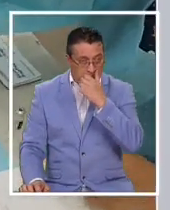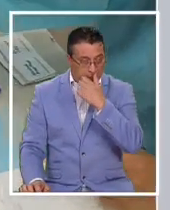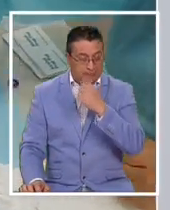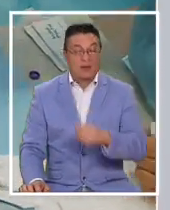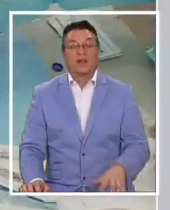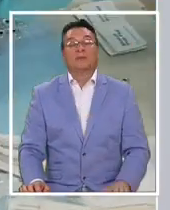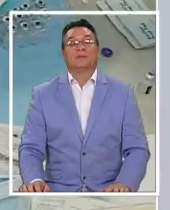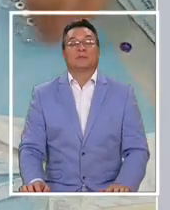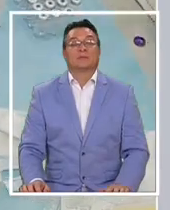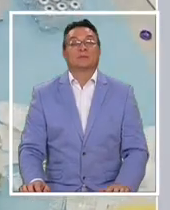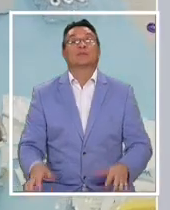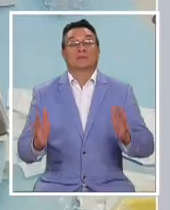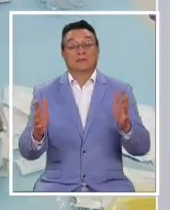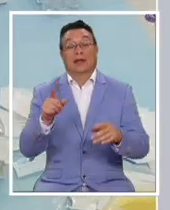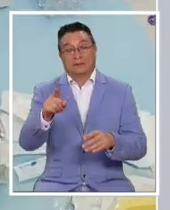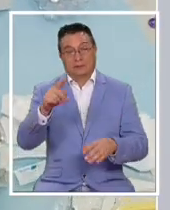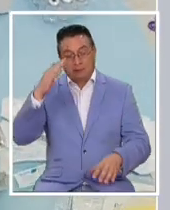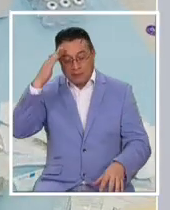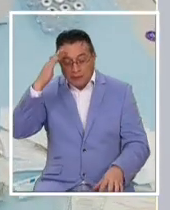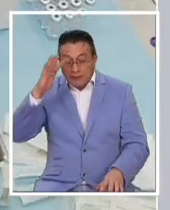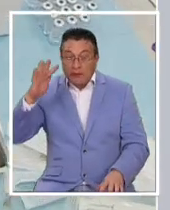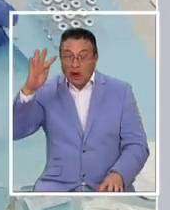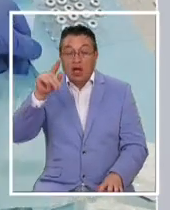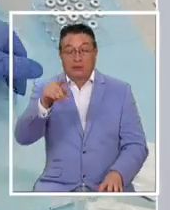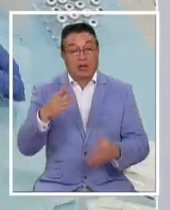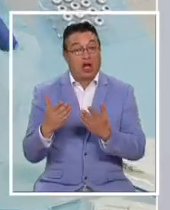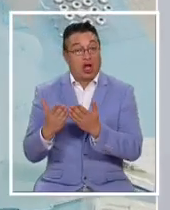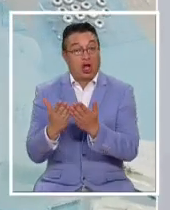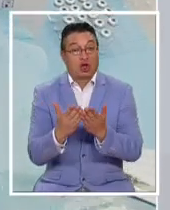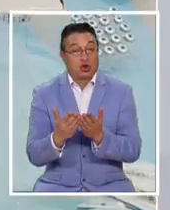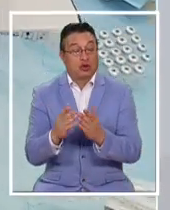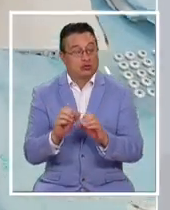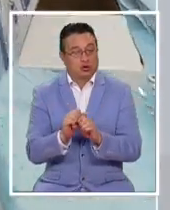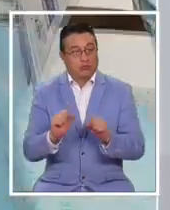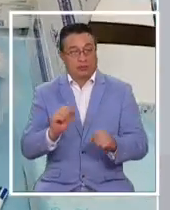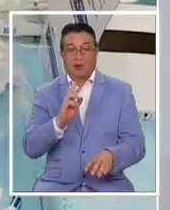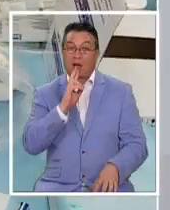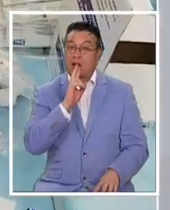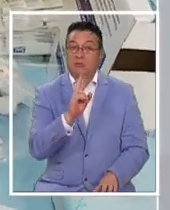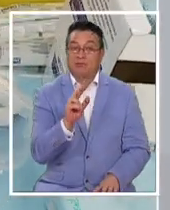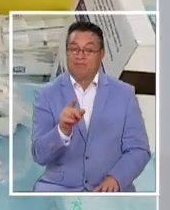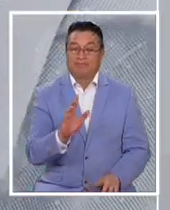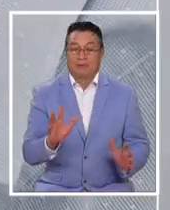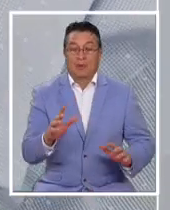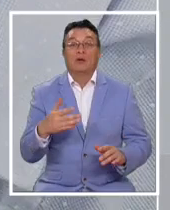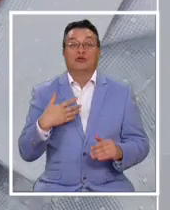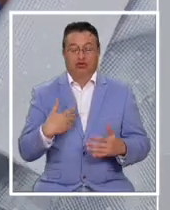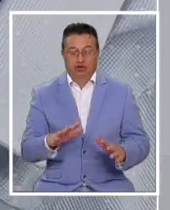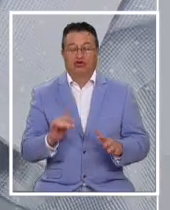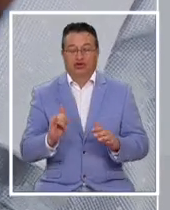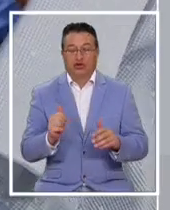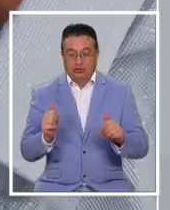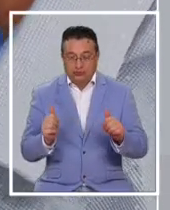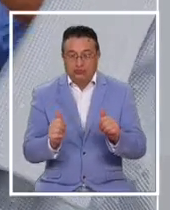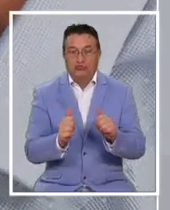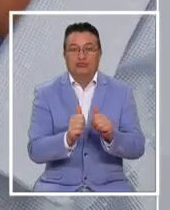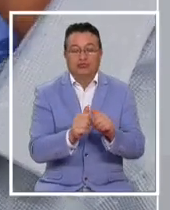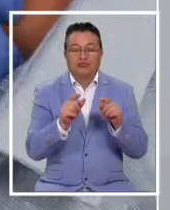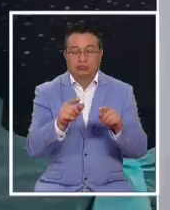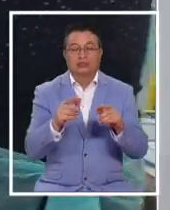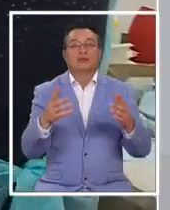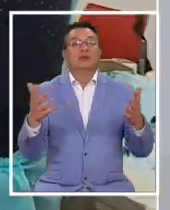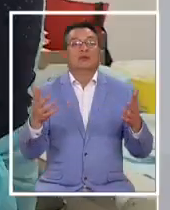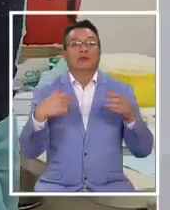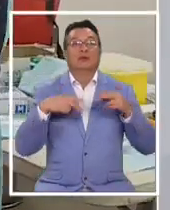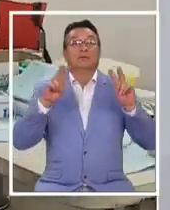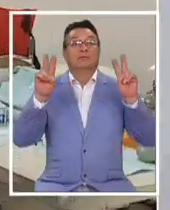Bueno, ahí esa es una hipótesis. Yo creo que este estudio no permite responder eso, pero sí acercarse a las razones por las